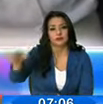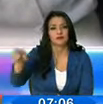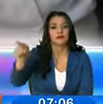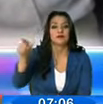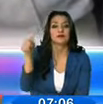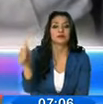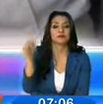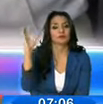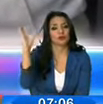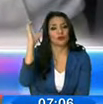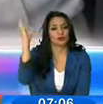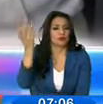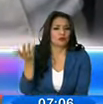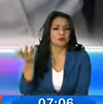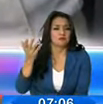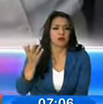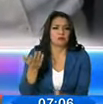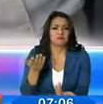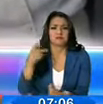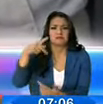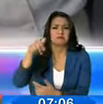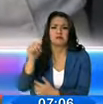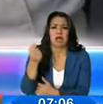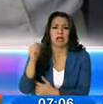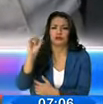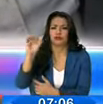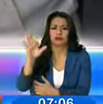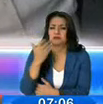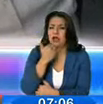a Pasto, a Cañas,